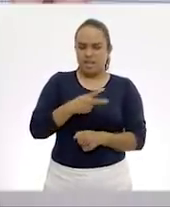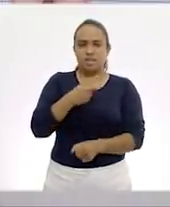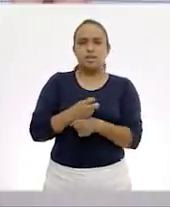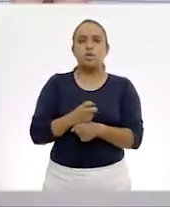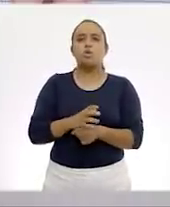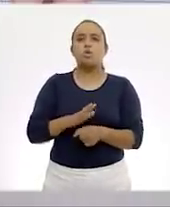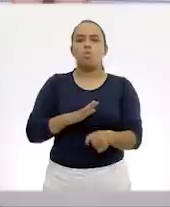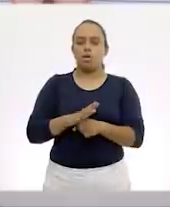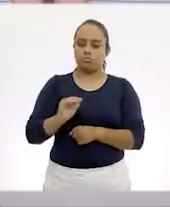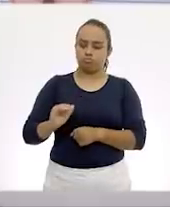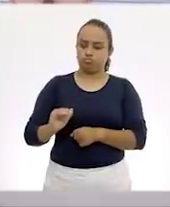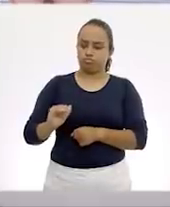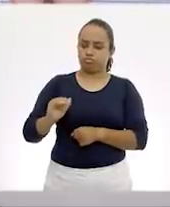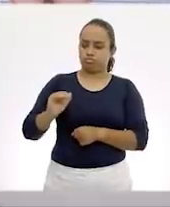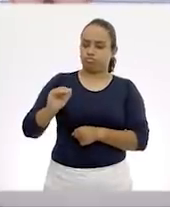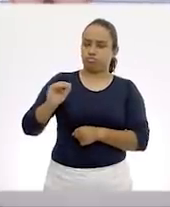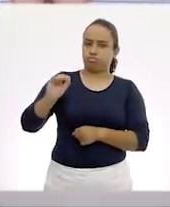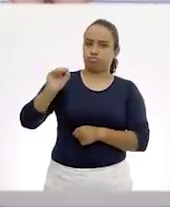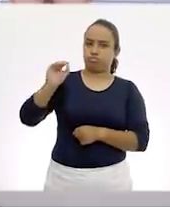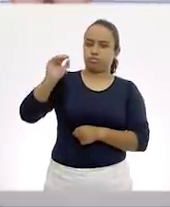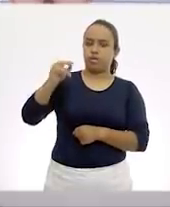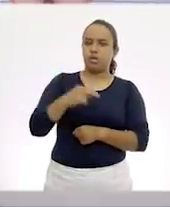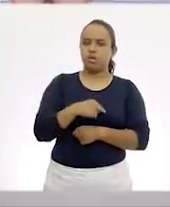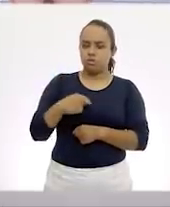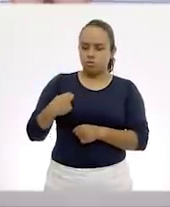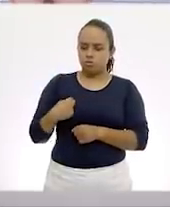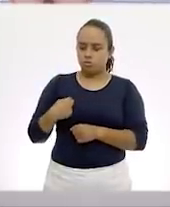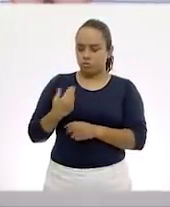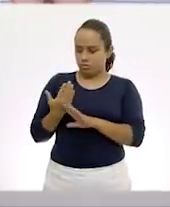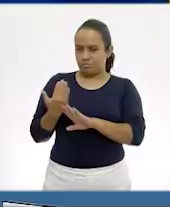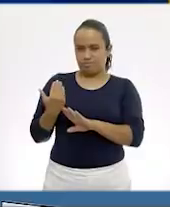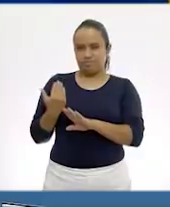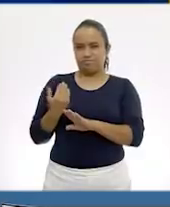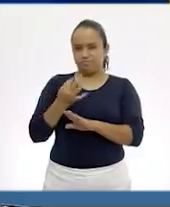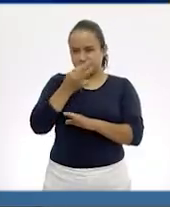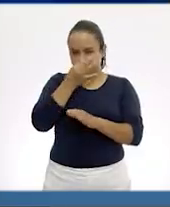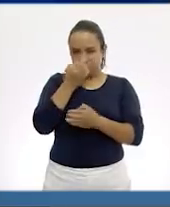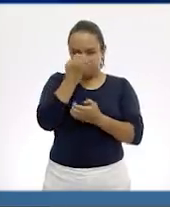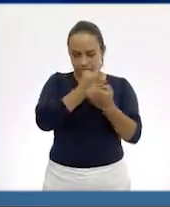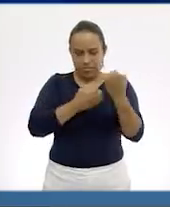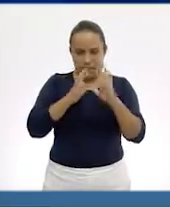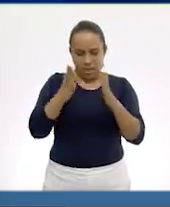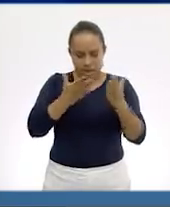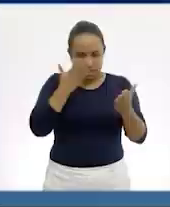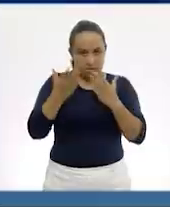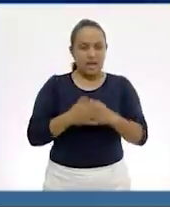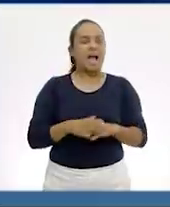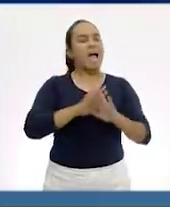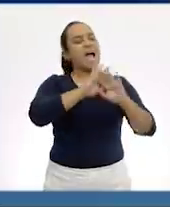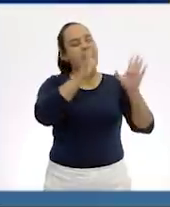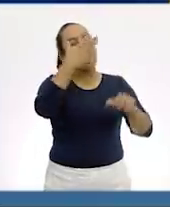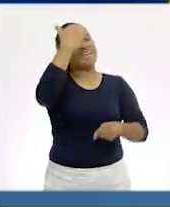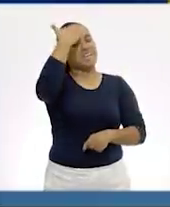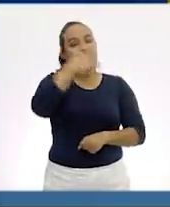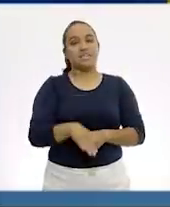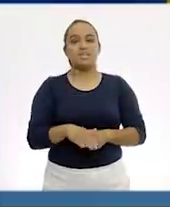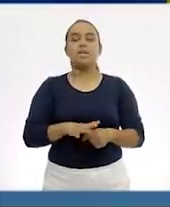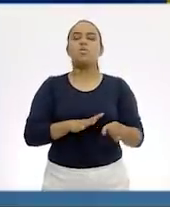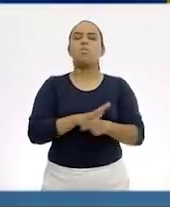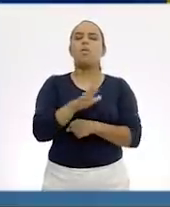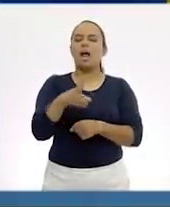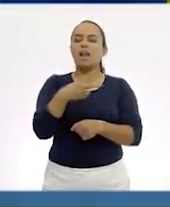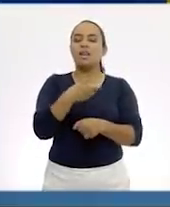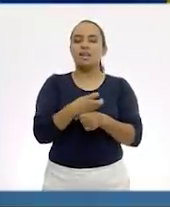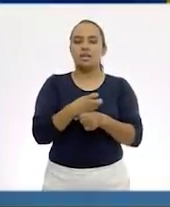durante el crecimiento y es algo que estudiamos recientemente. No diga más, ya lo sé. Los caracteres sexuales